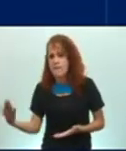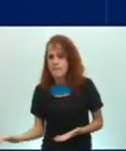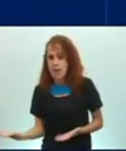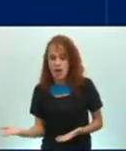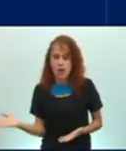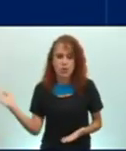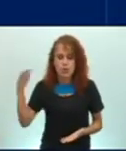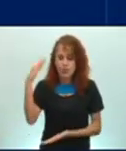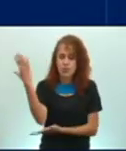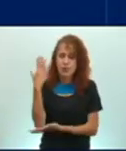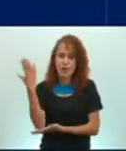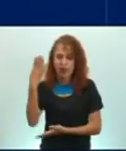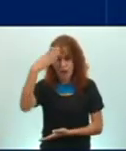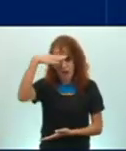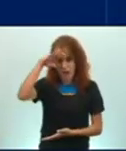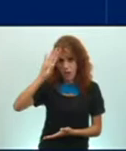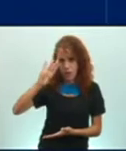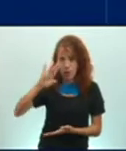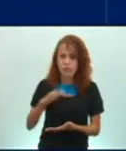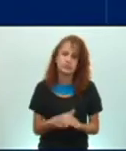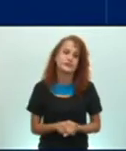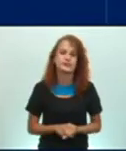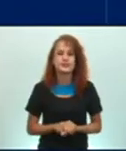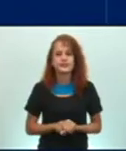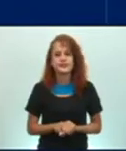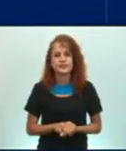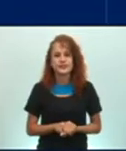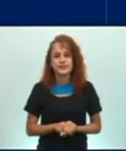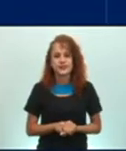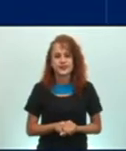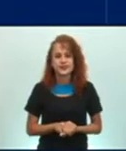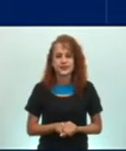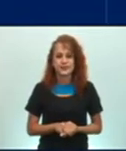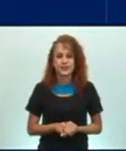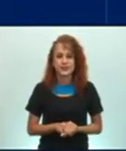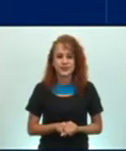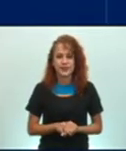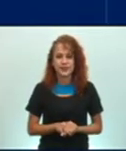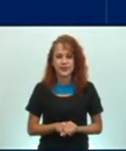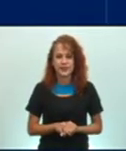huracán por el territorio nacional? Veamos si hay alguna y cuál es.